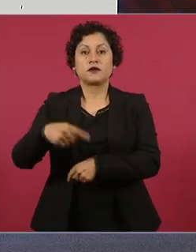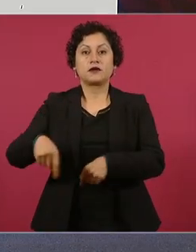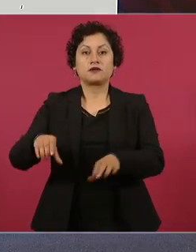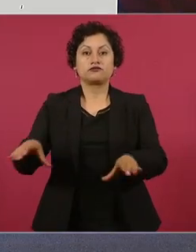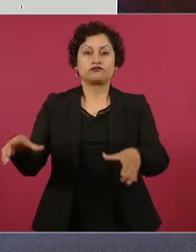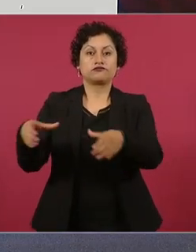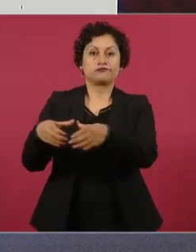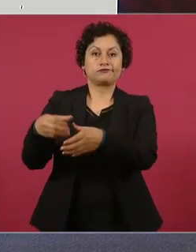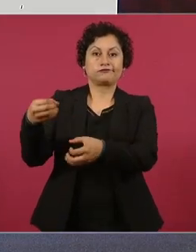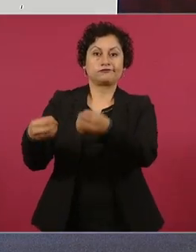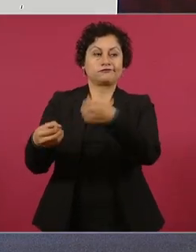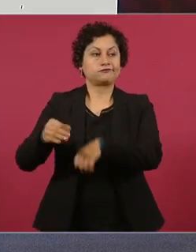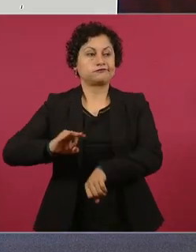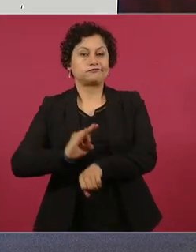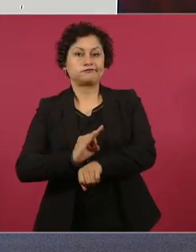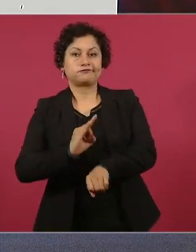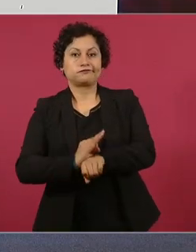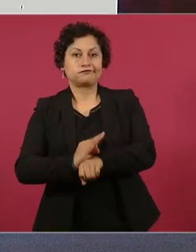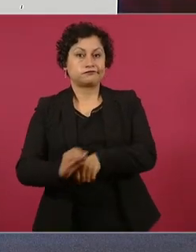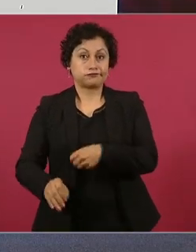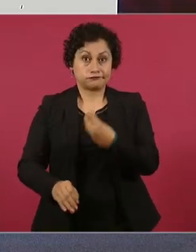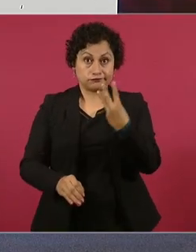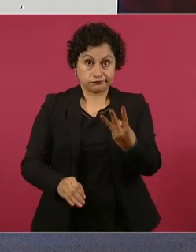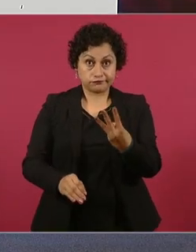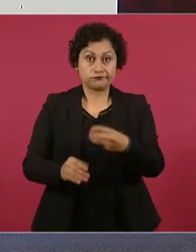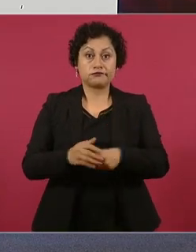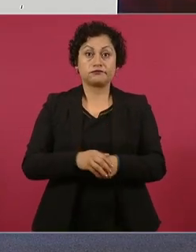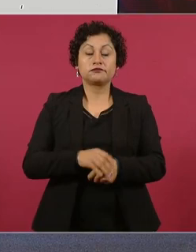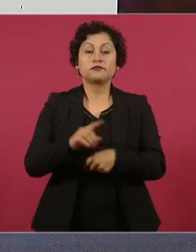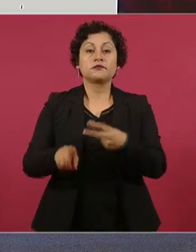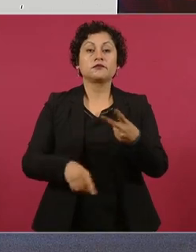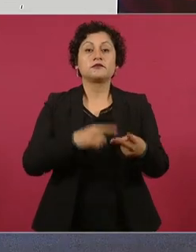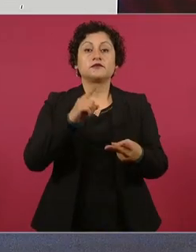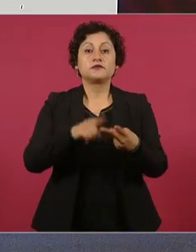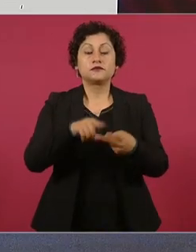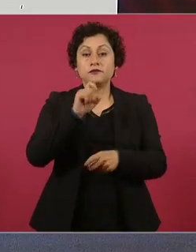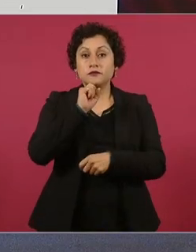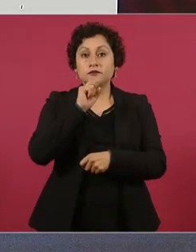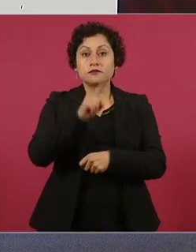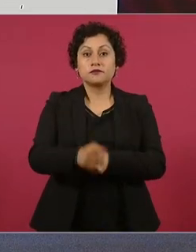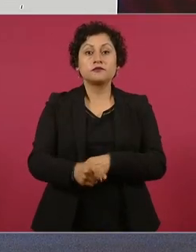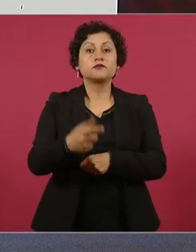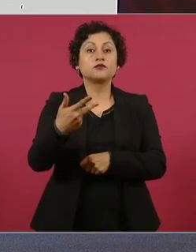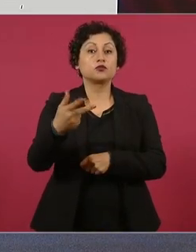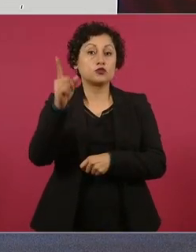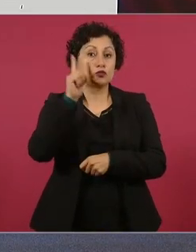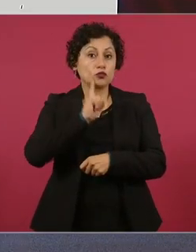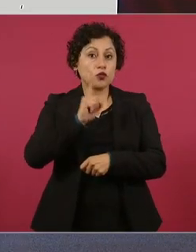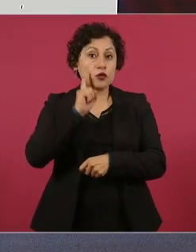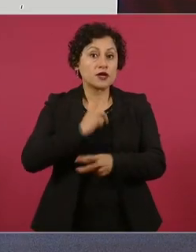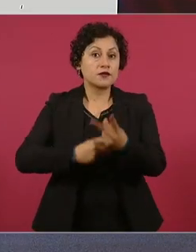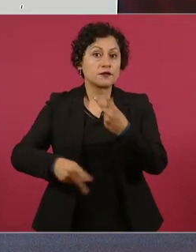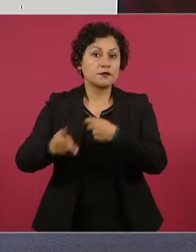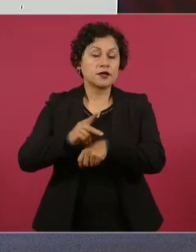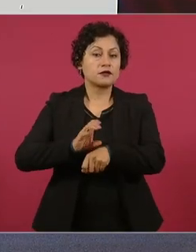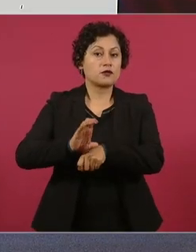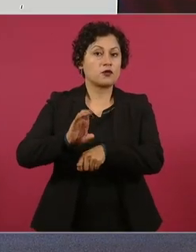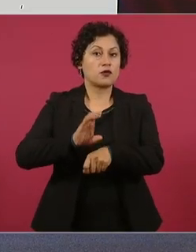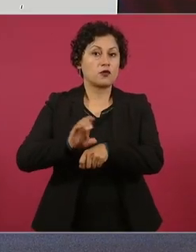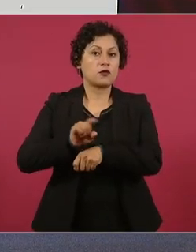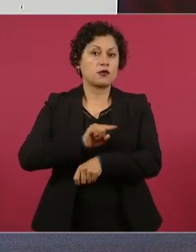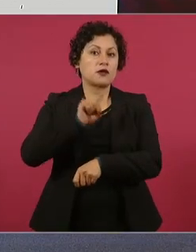casos, el caso de la desaparición y localización de las ocho mujeres de origen colombiano en Tabasco